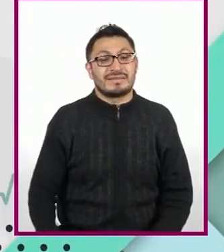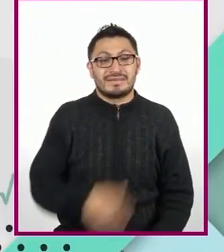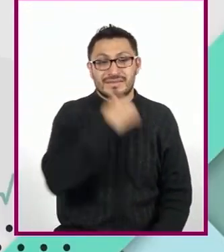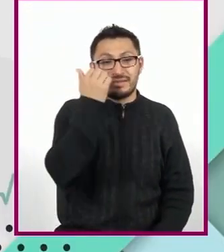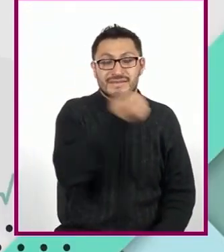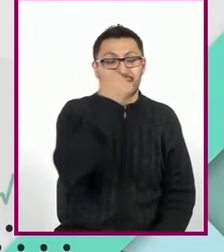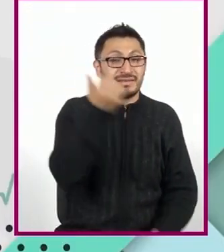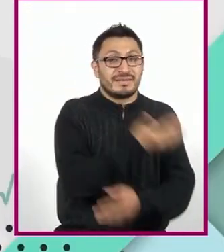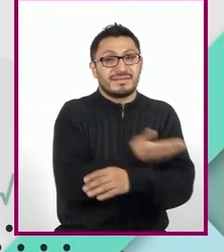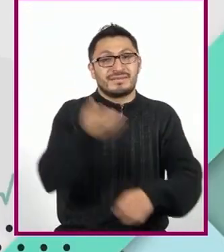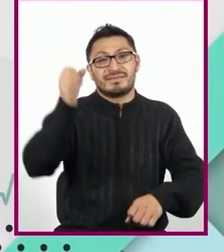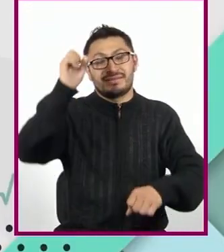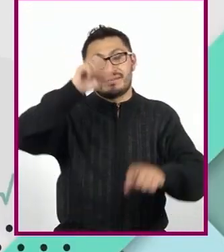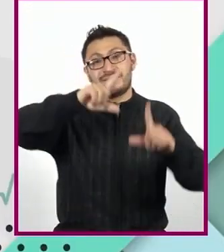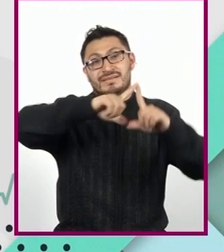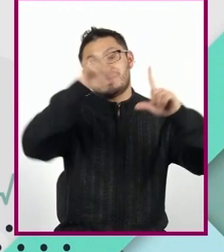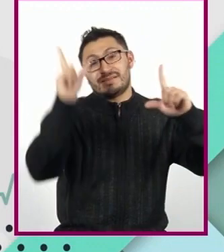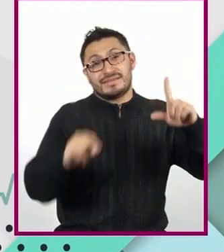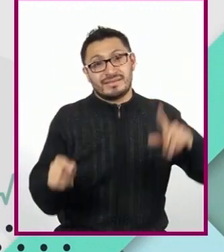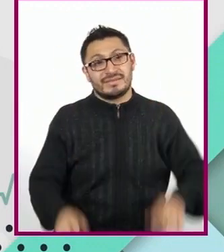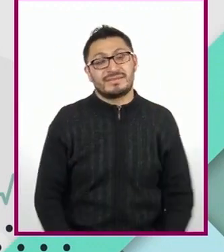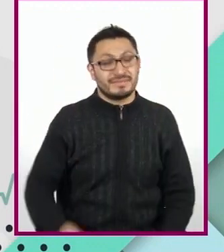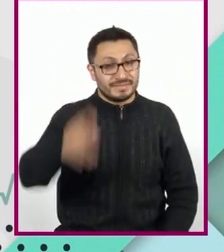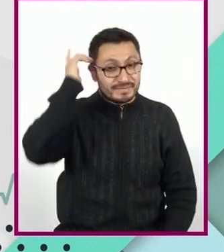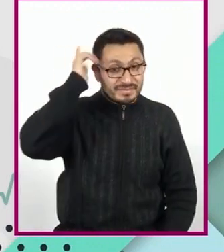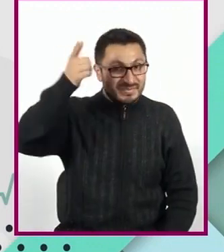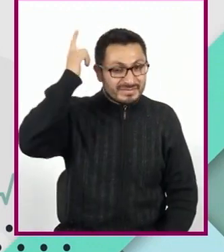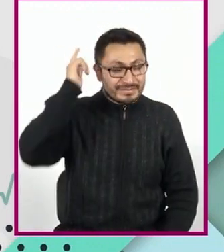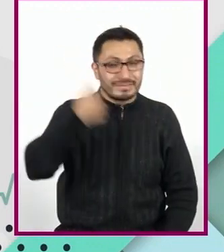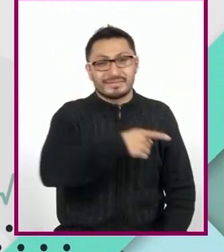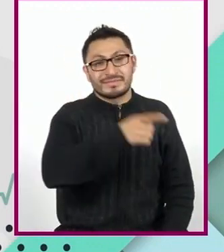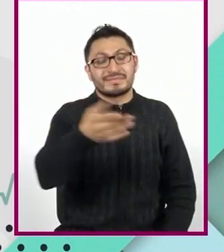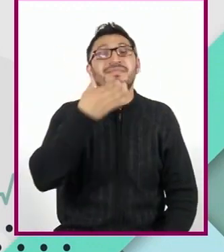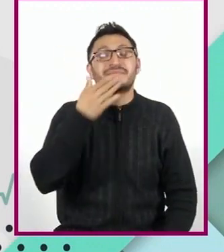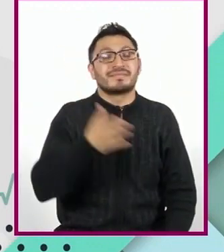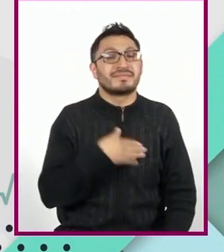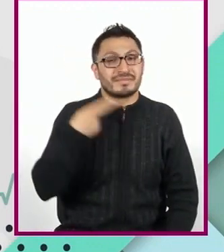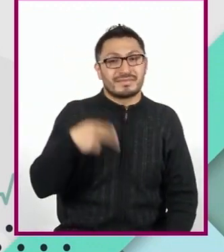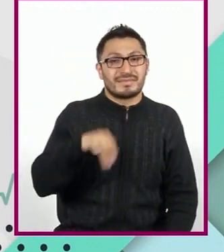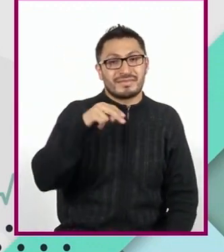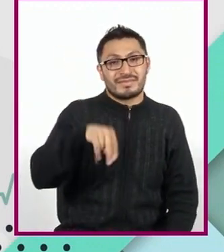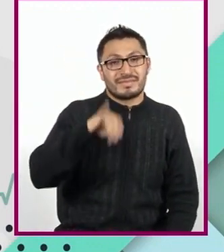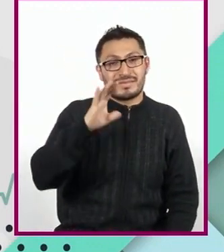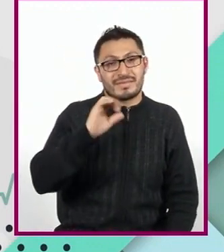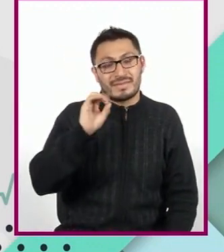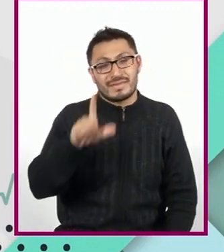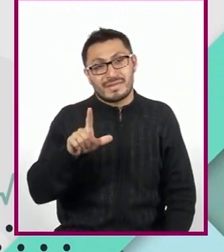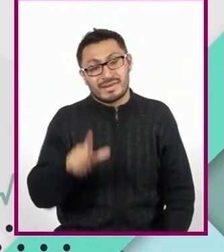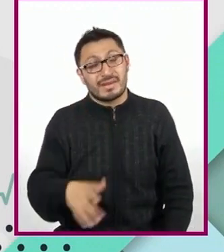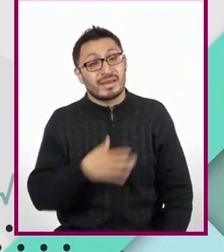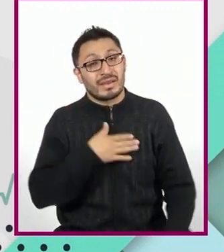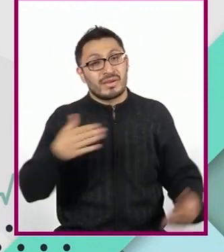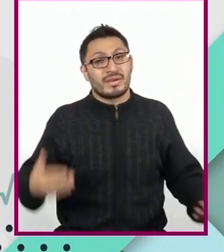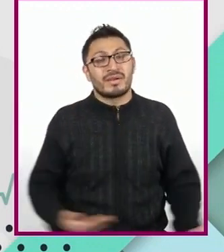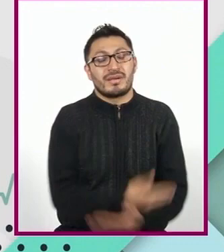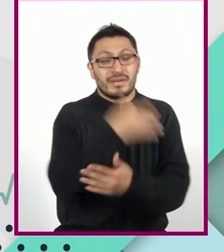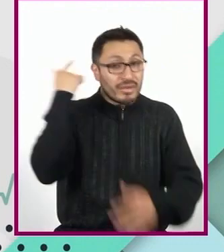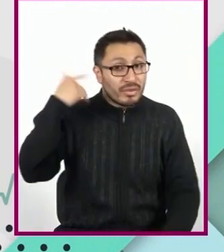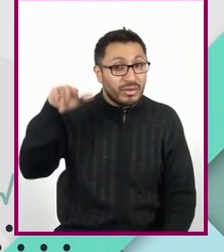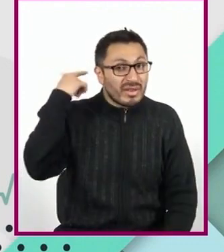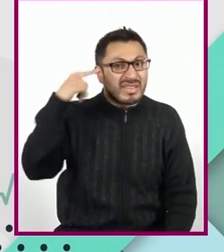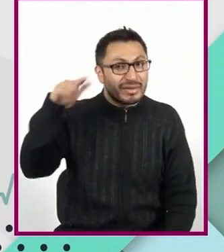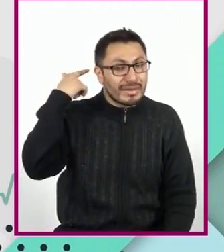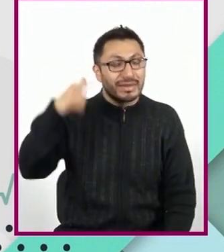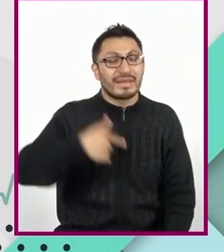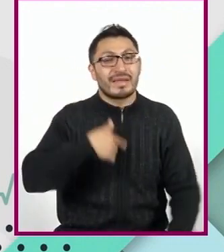Alumnas y alumnos de todo el país, espero que se encuentren muy bien. Mi nombre es Nicole, soy originaria del estado de Guadalajara y